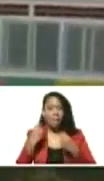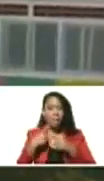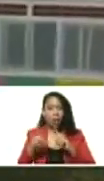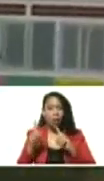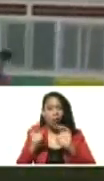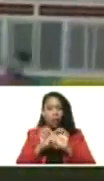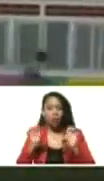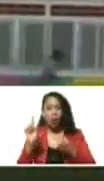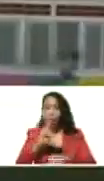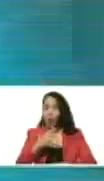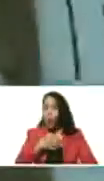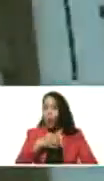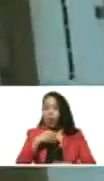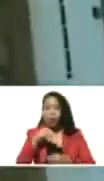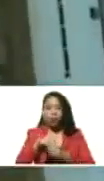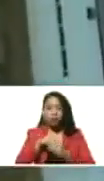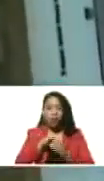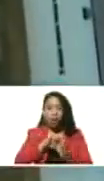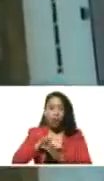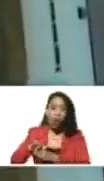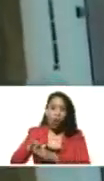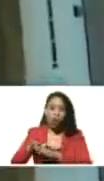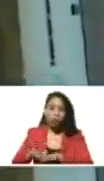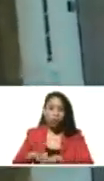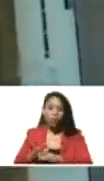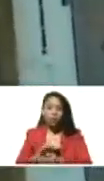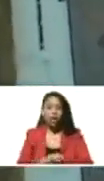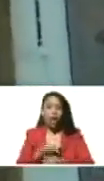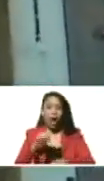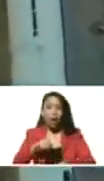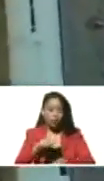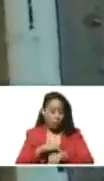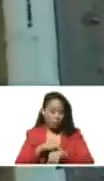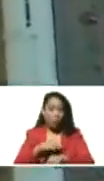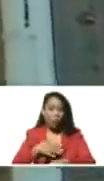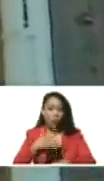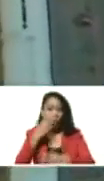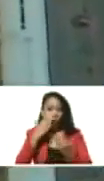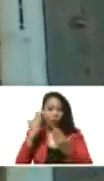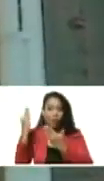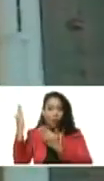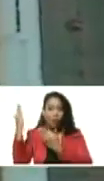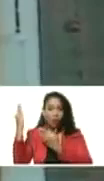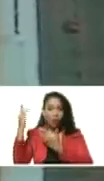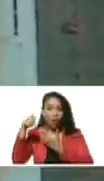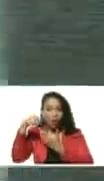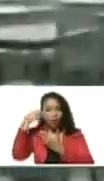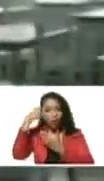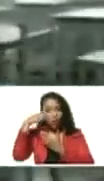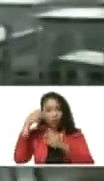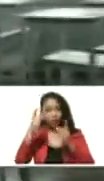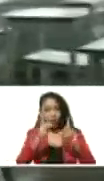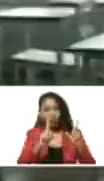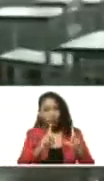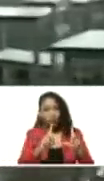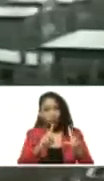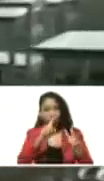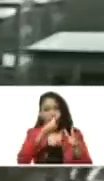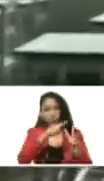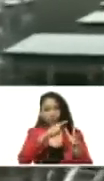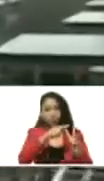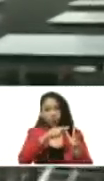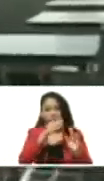se puede quedar atrás. Bueno, en estos momentos, como podemos apreciar a través de las pantallas de